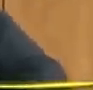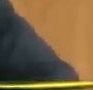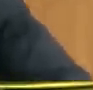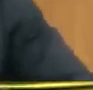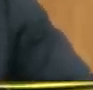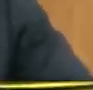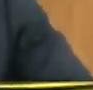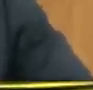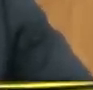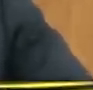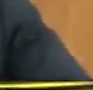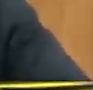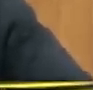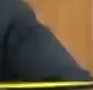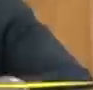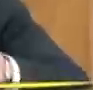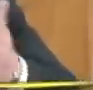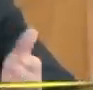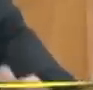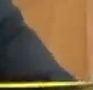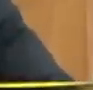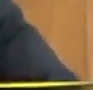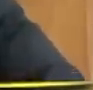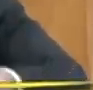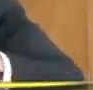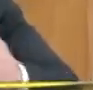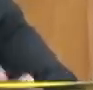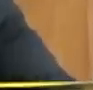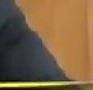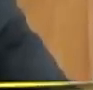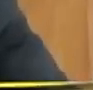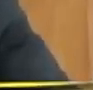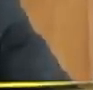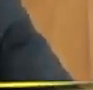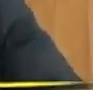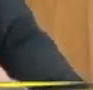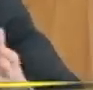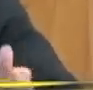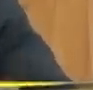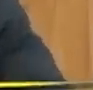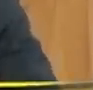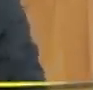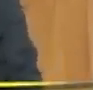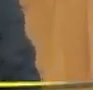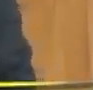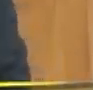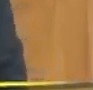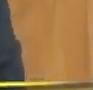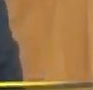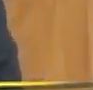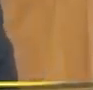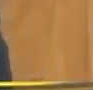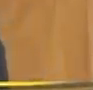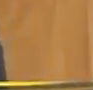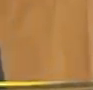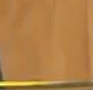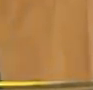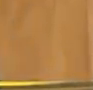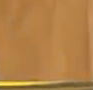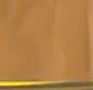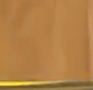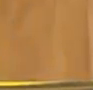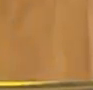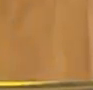Brasil 8 años sin visitarlos allá en Venezuela, y nosotros tuvimos problemas de